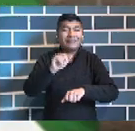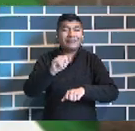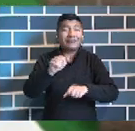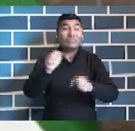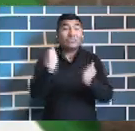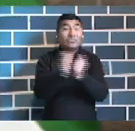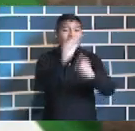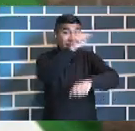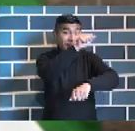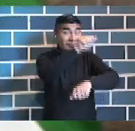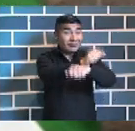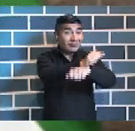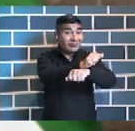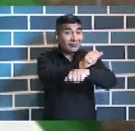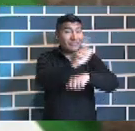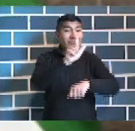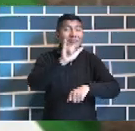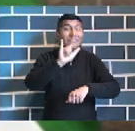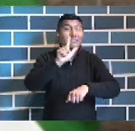Frente a la esclavitud,